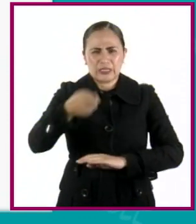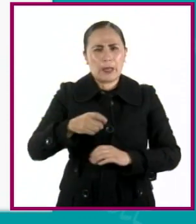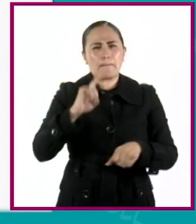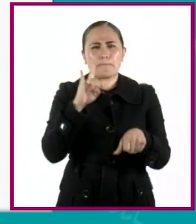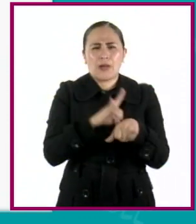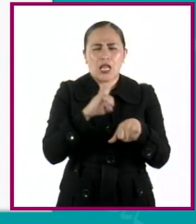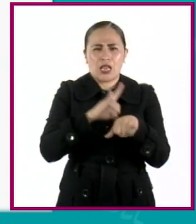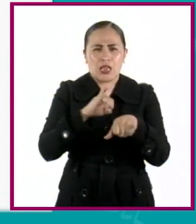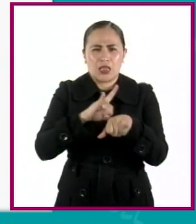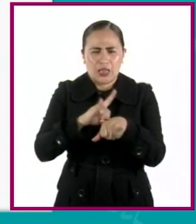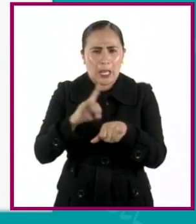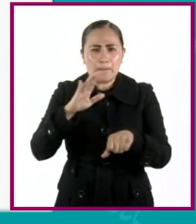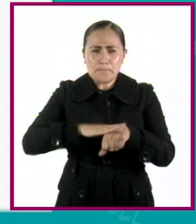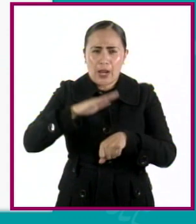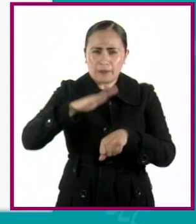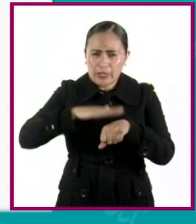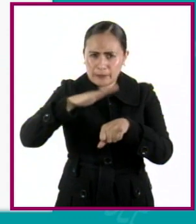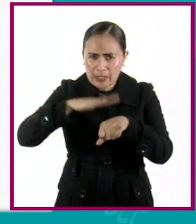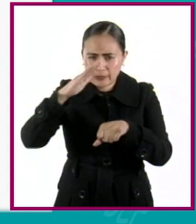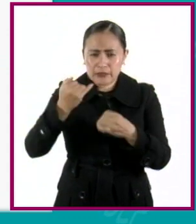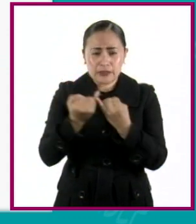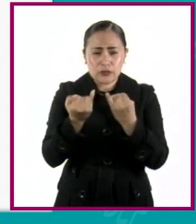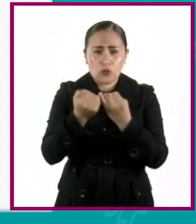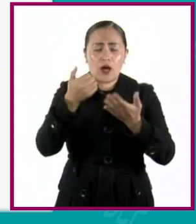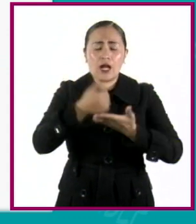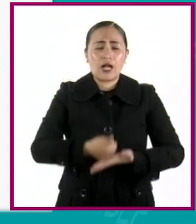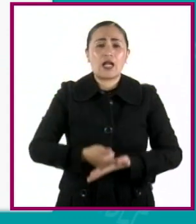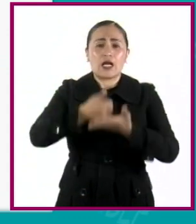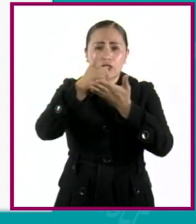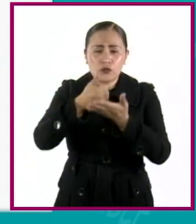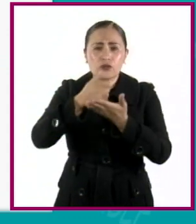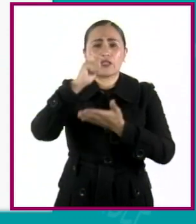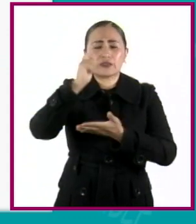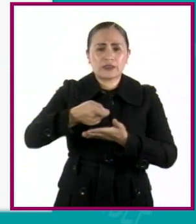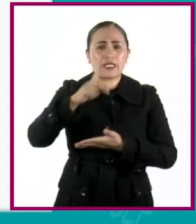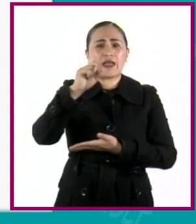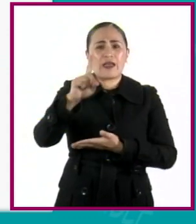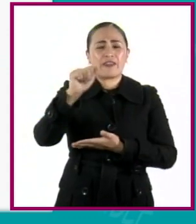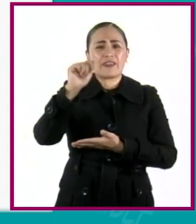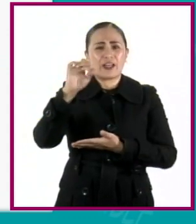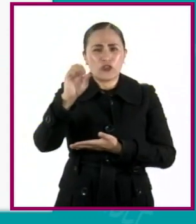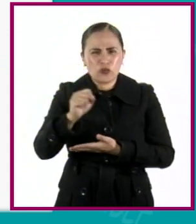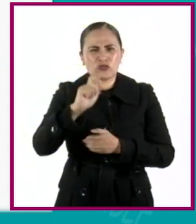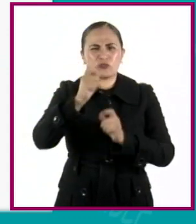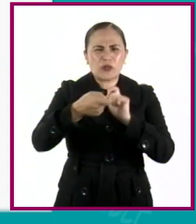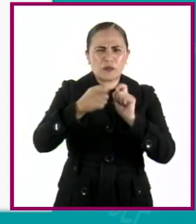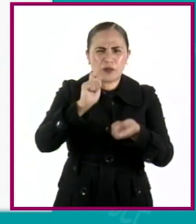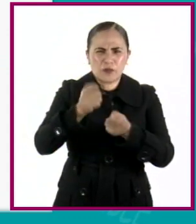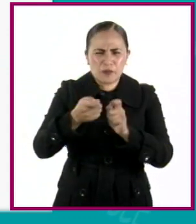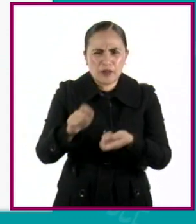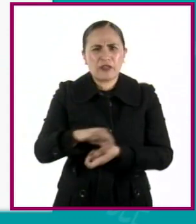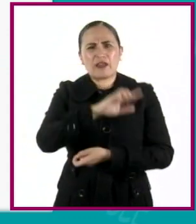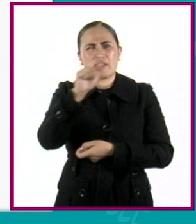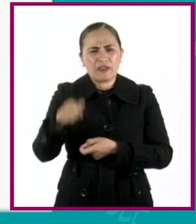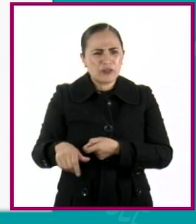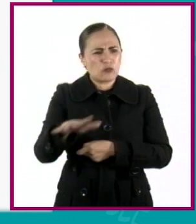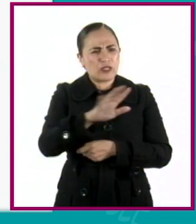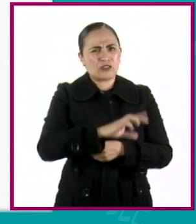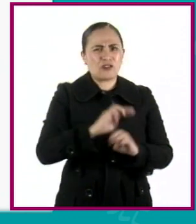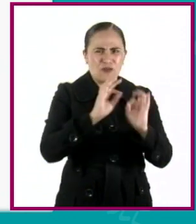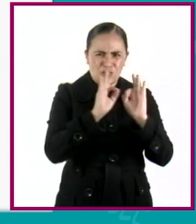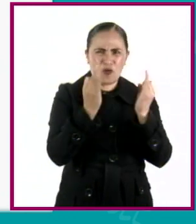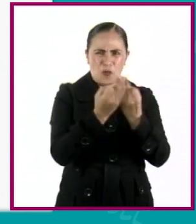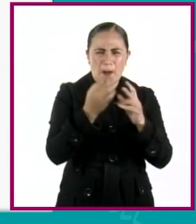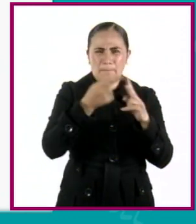simulación, pero además nos ha ayudado también a incorporar datos y darle más realidad a nuestros modelos